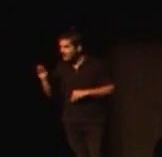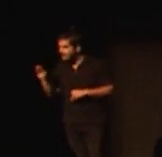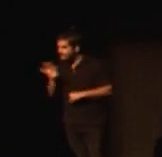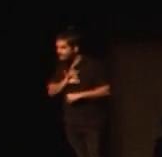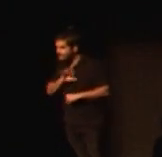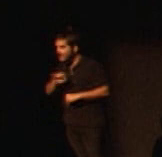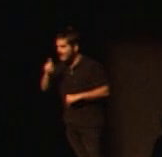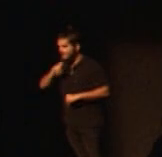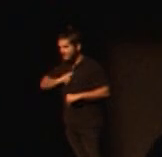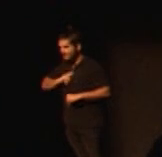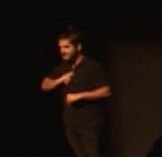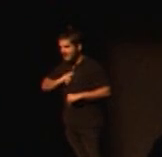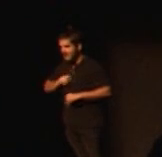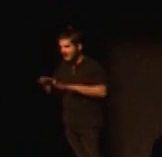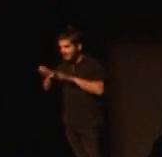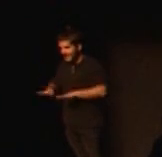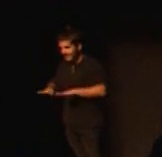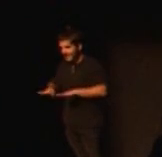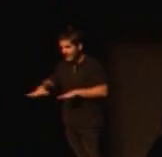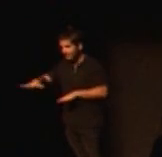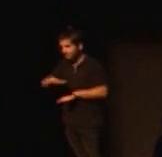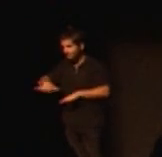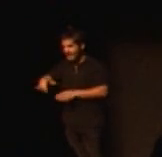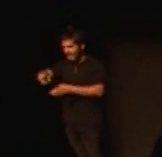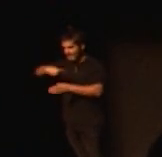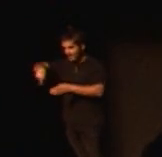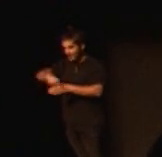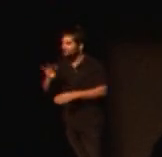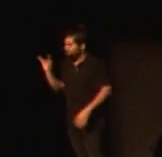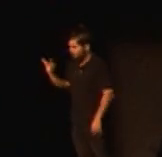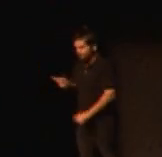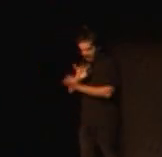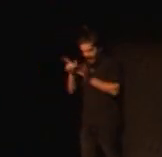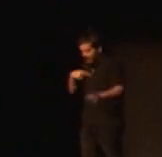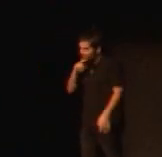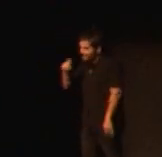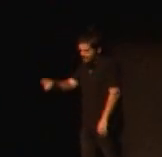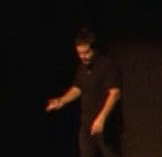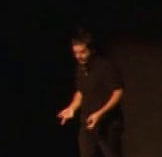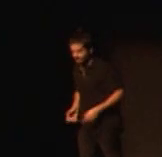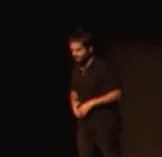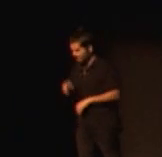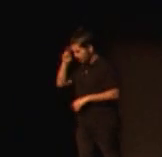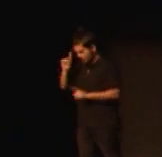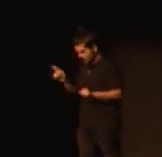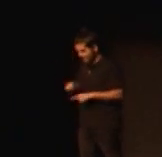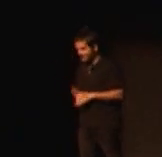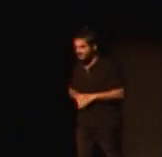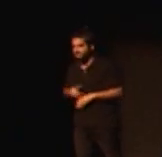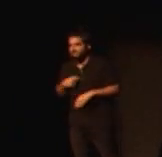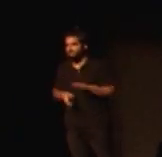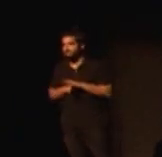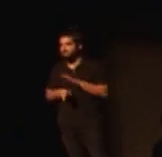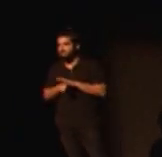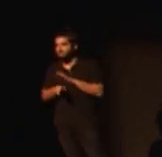usted cuando llega a la parada de la plaza circular? Yo te aviso, no te preocupes. Claro, va pasando el tiempo. Digo, señora, mi parada, uy, es